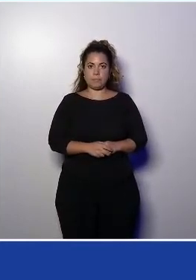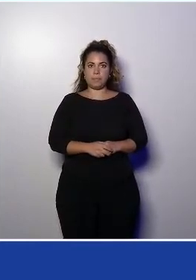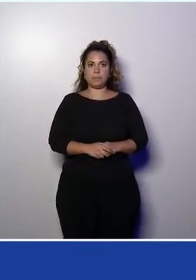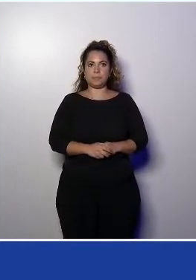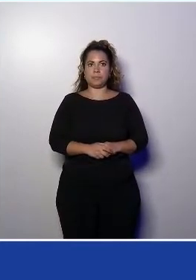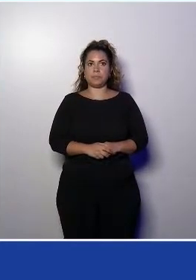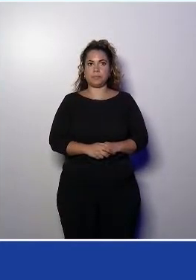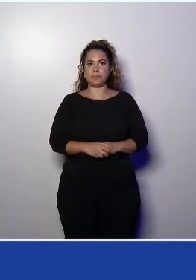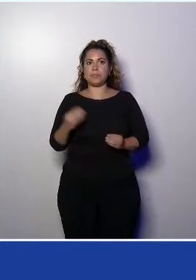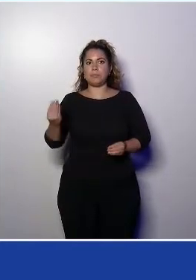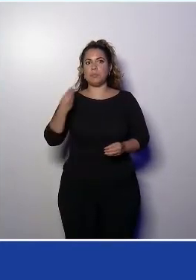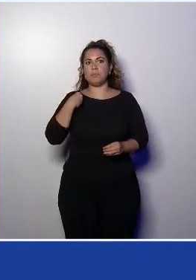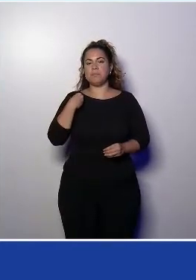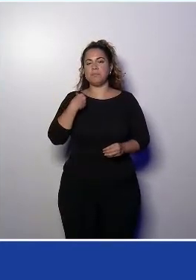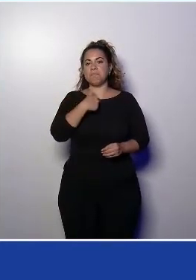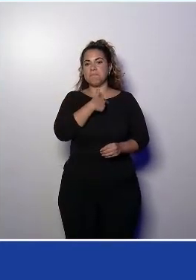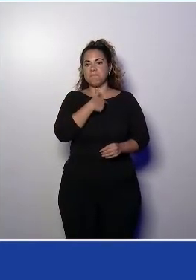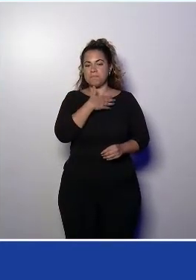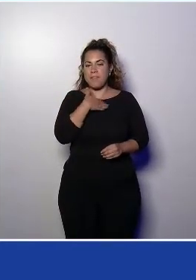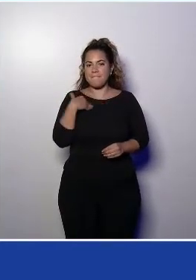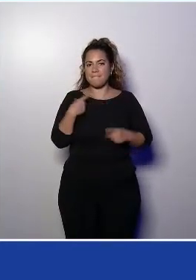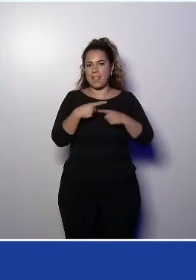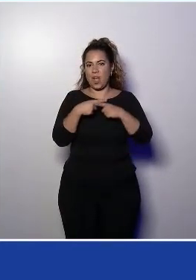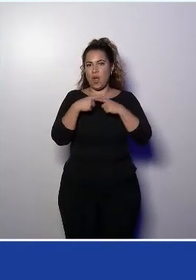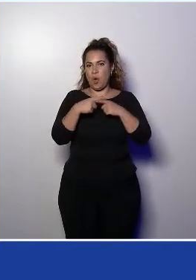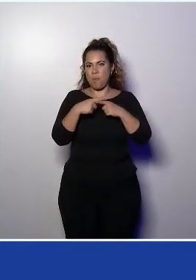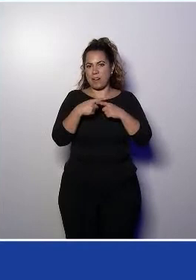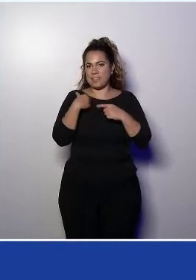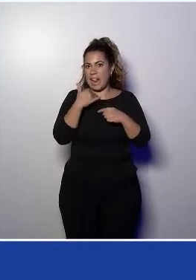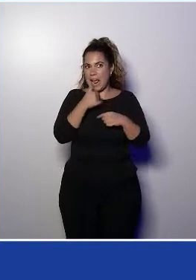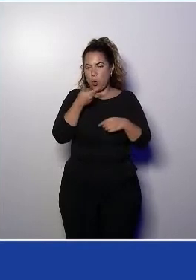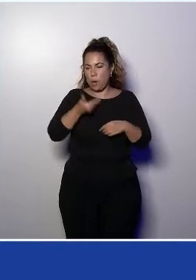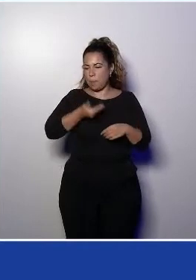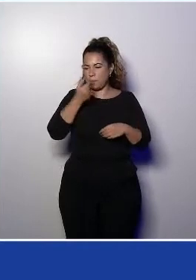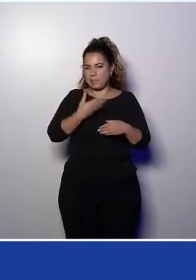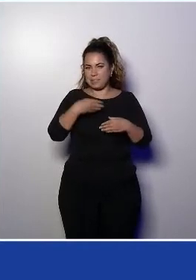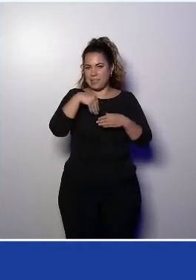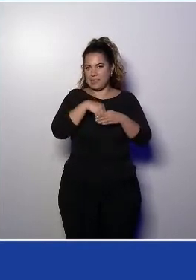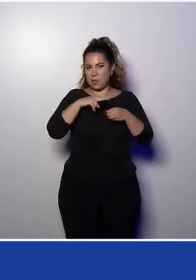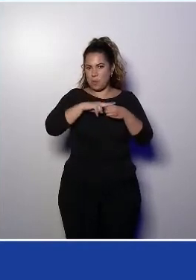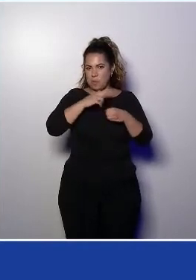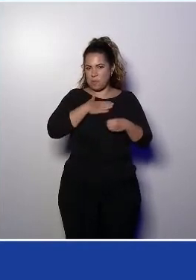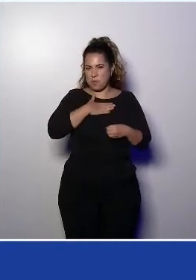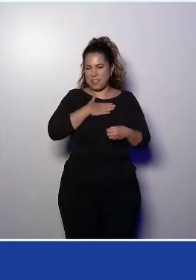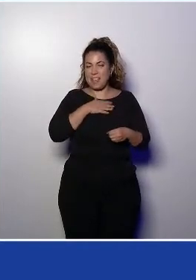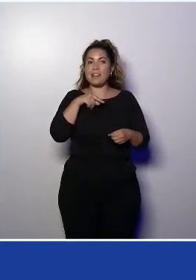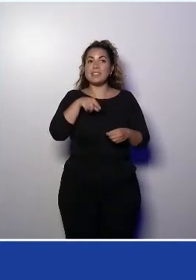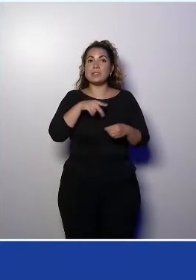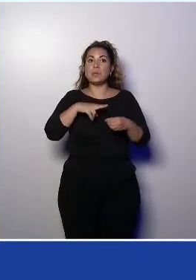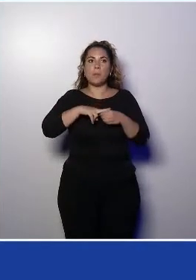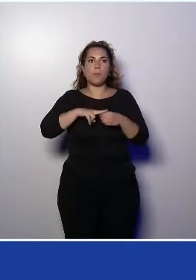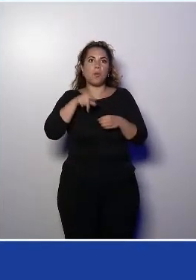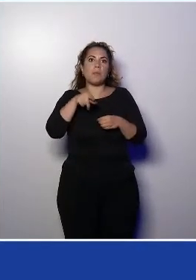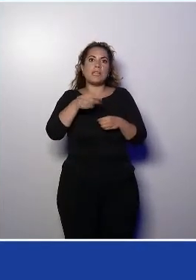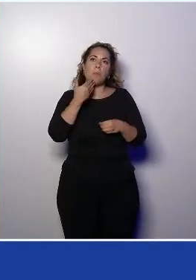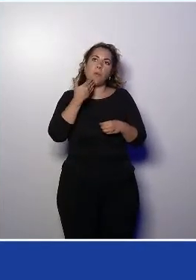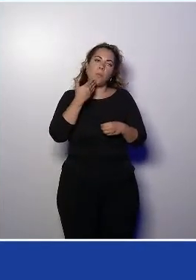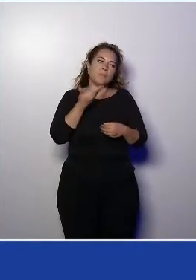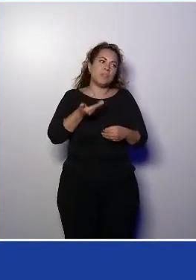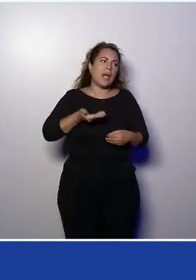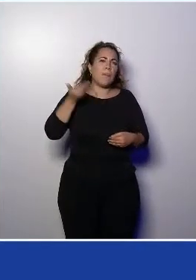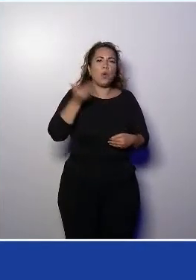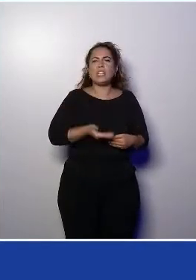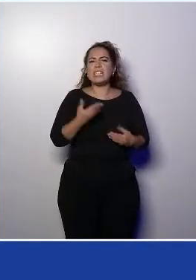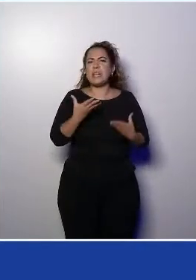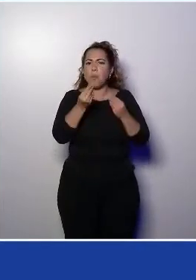quiero compartir algo que me parece importante de mi provincia, que si bien es una provincia que tiene un peso relativamente pequeño de